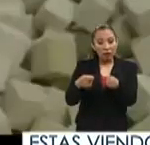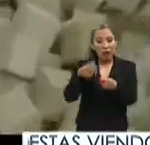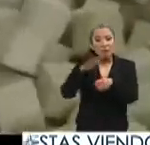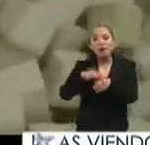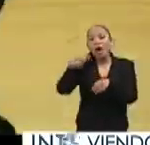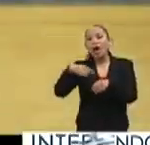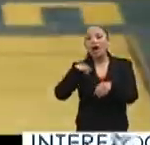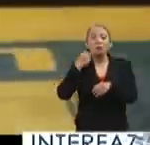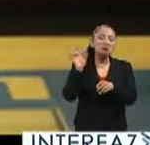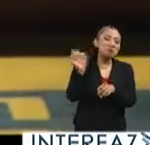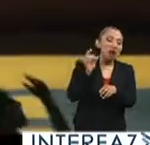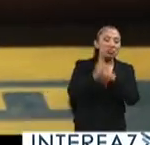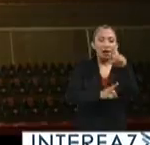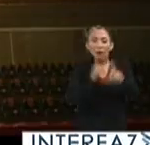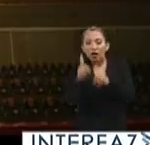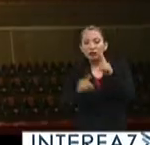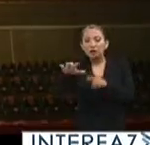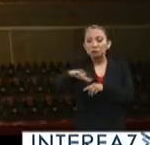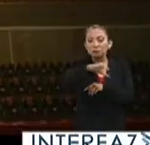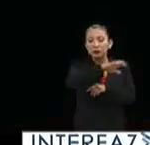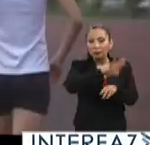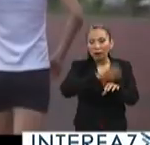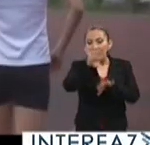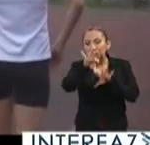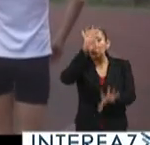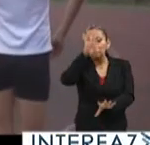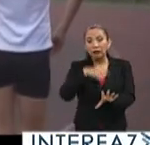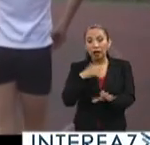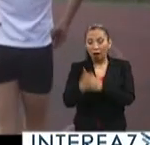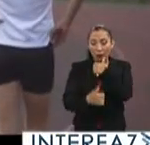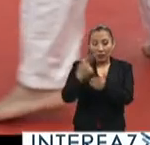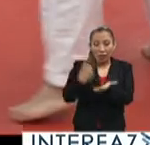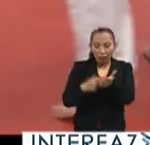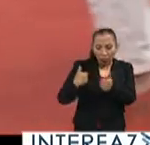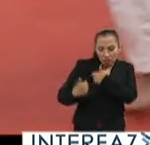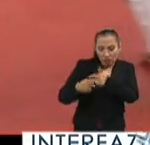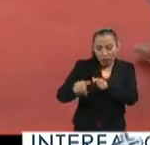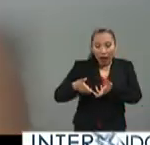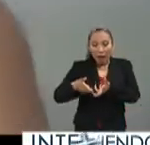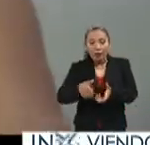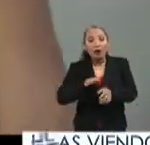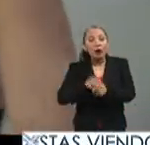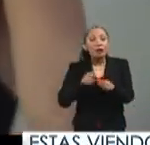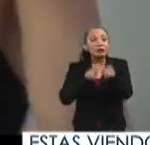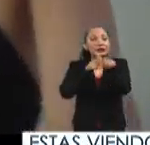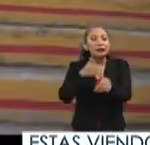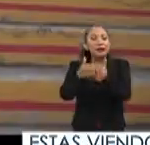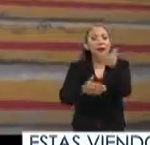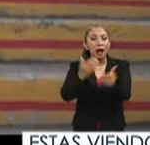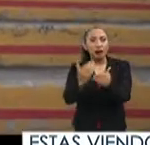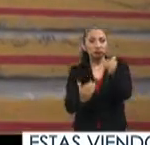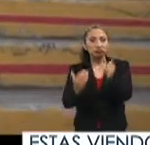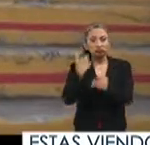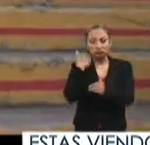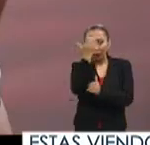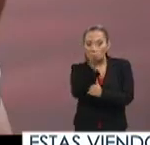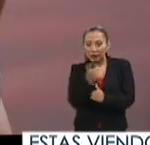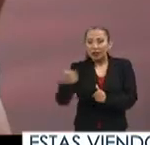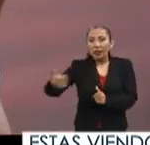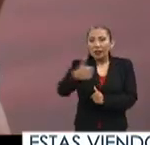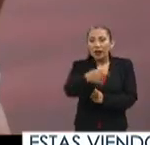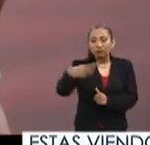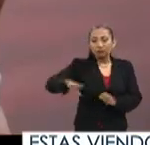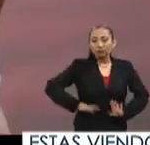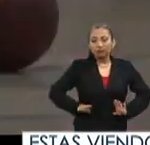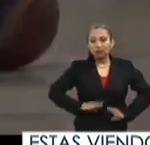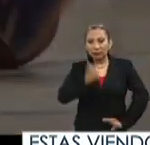vez mayor número de posibilidades y disciplinas. La competencia interna determina el camino a seguir para desarrollar al máximo las capacidades y